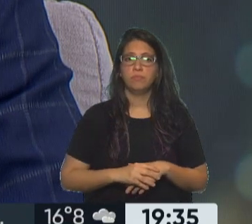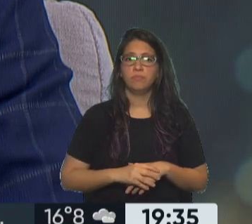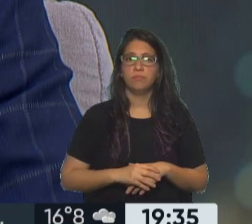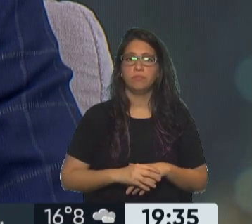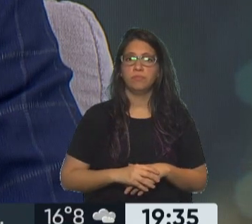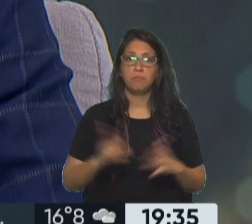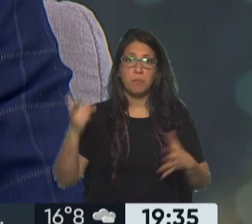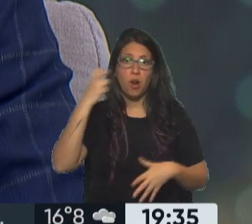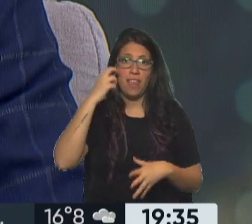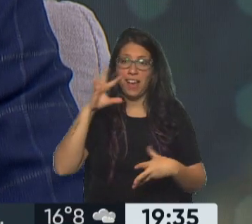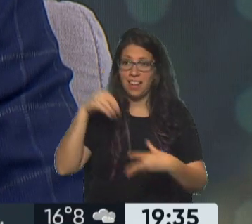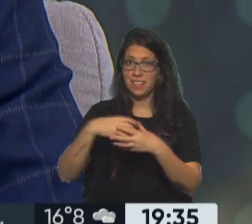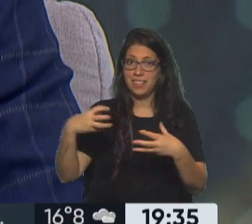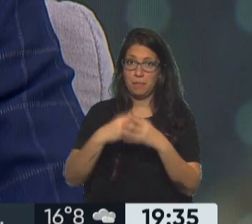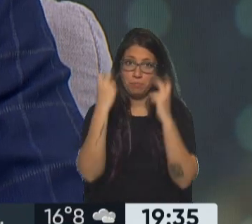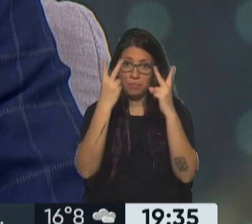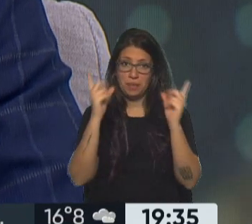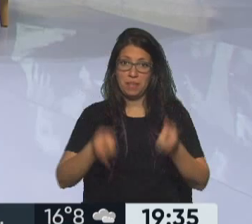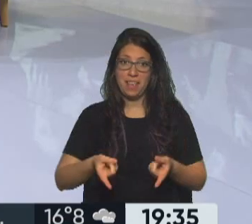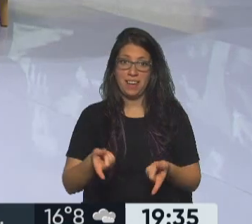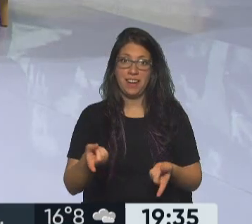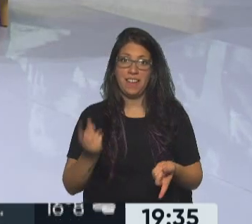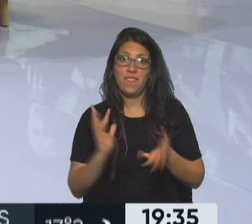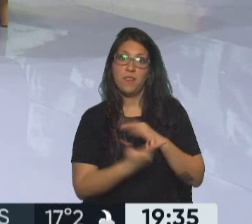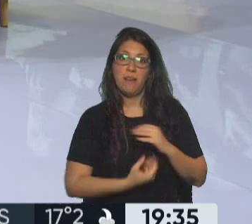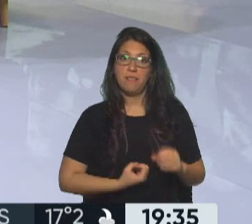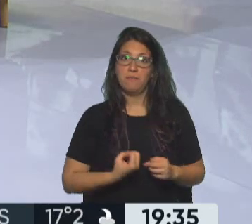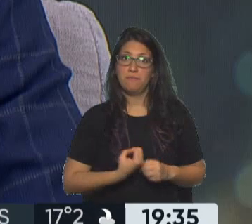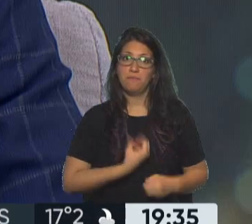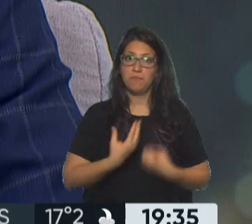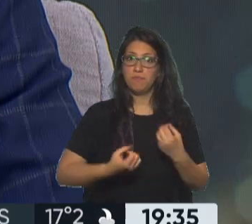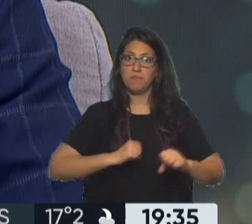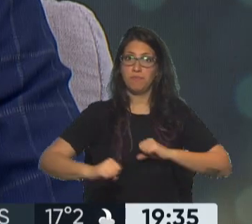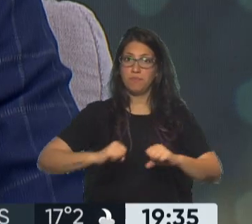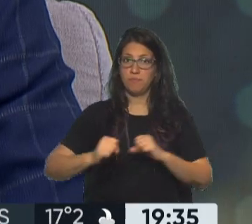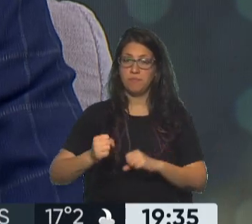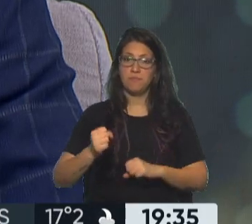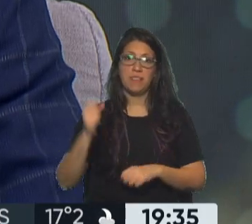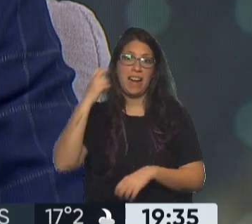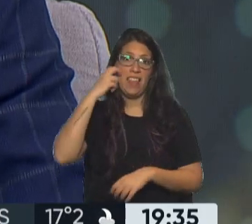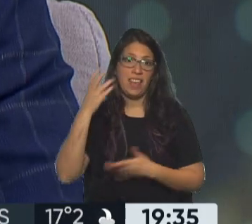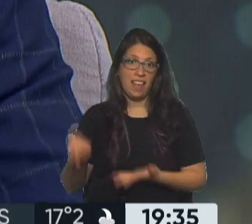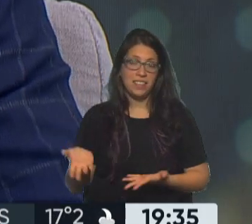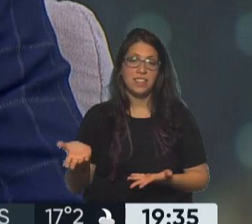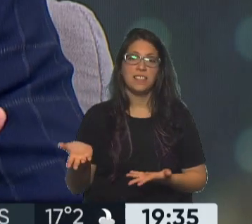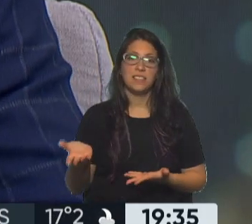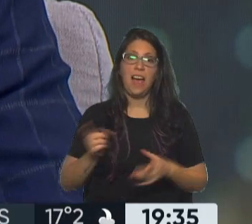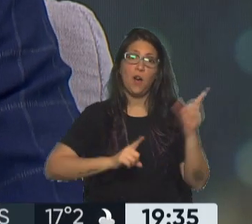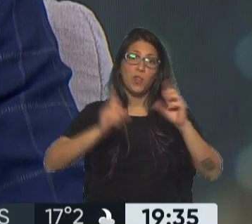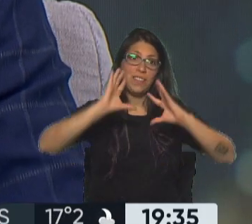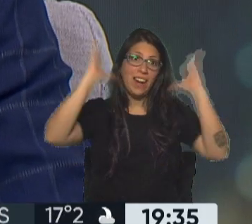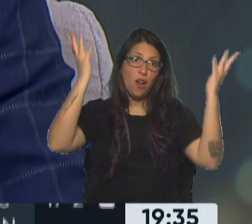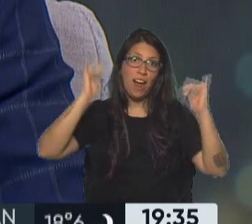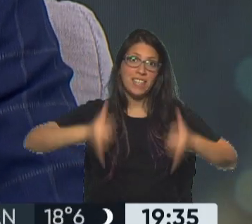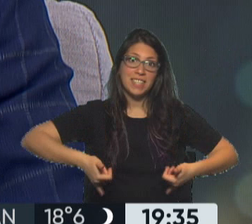propio radicalismo. Sí, sí. Claro. La subversión, digamos, de ese tiempo era el radicalismo. Muchos se van a enojar,